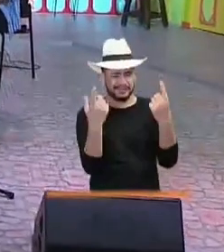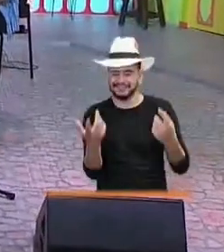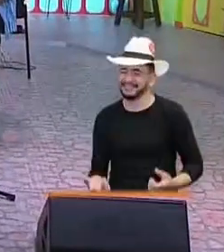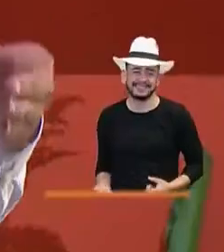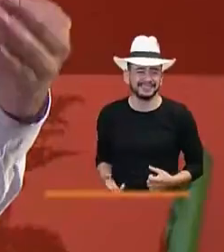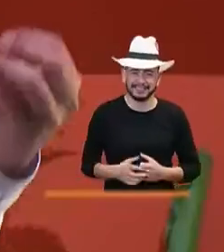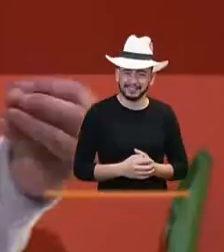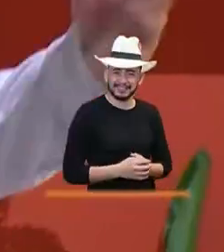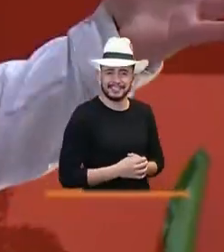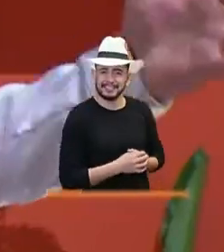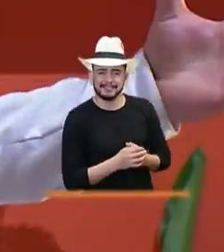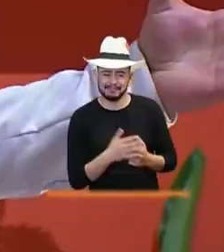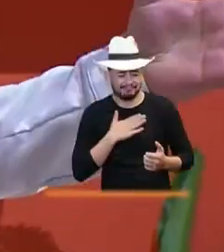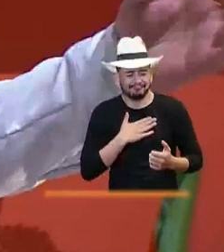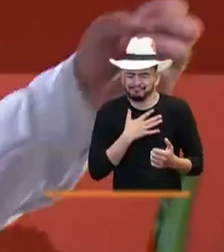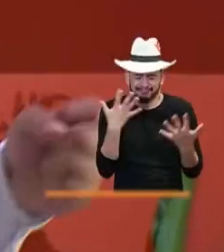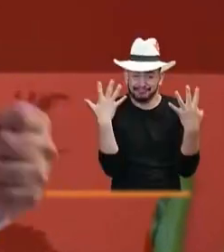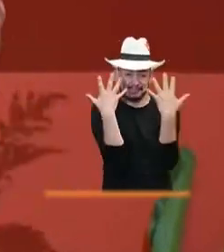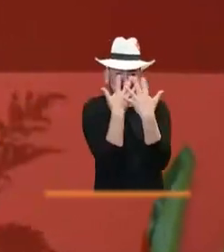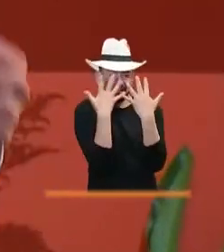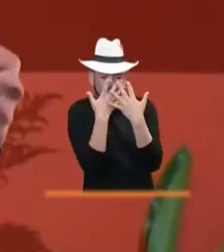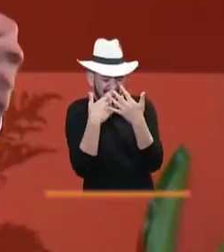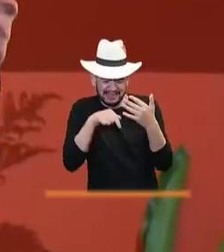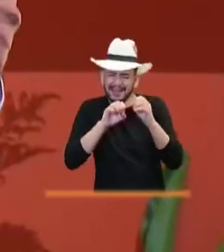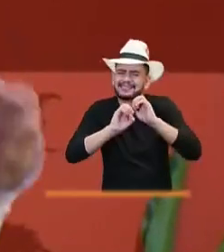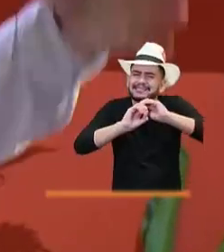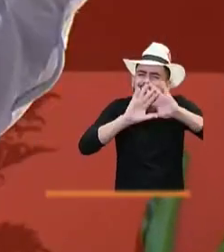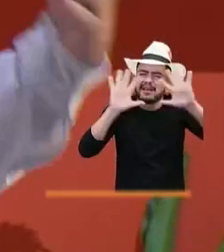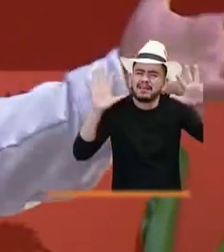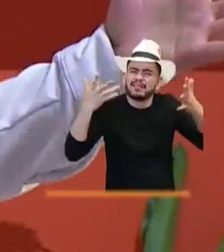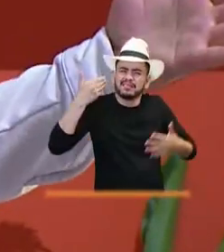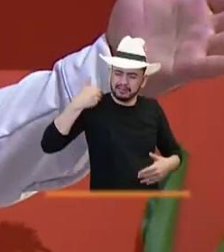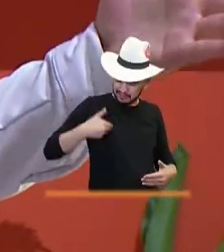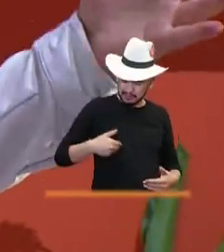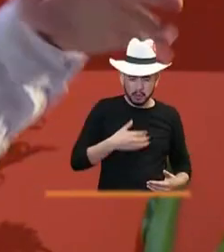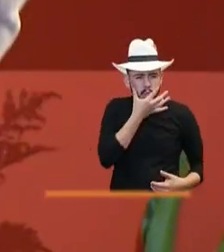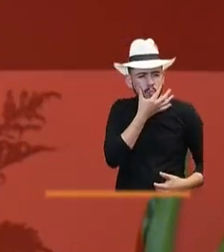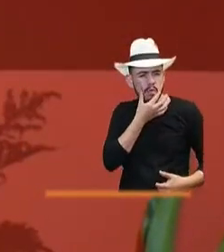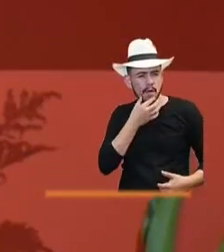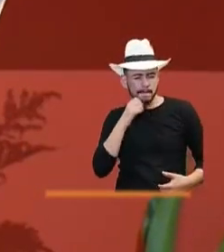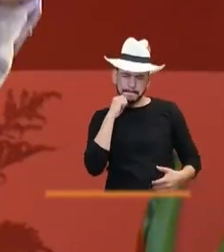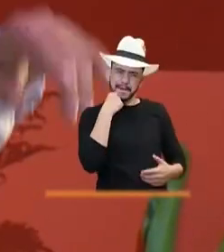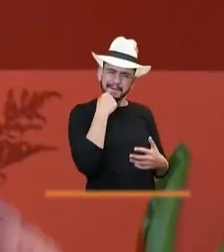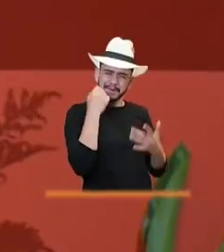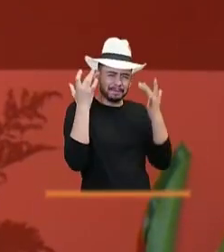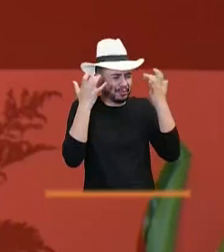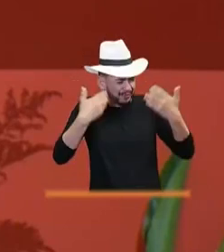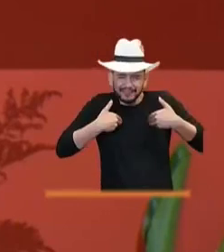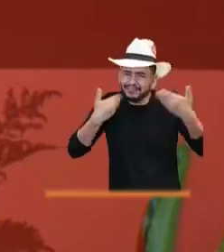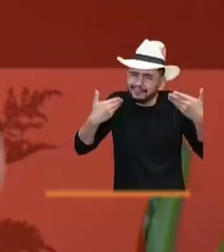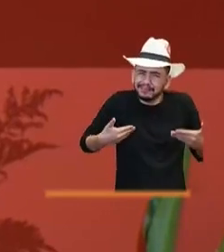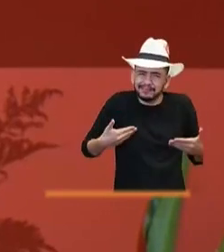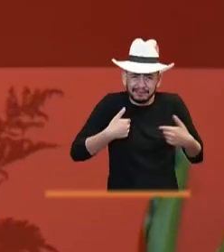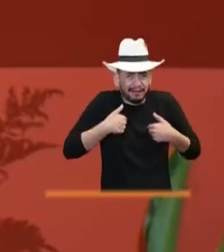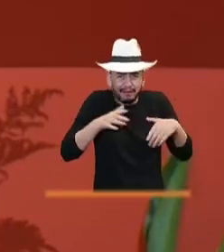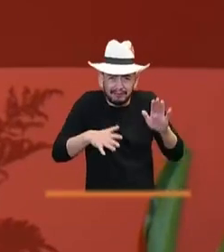Quiero entender por qué soy tan bonito y con vos, mas yo no tengo la